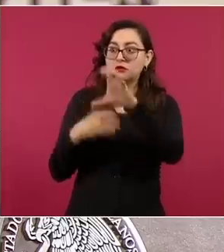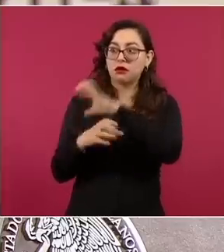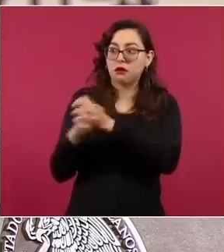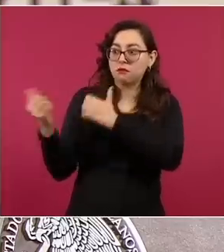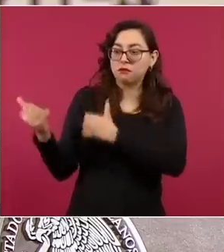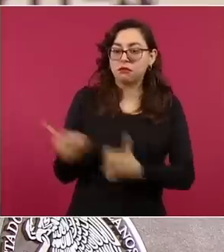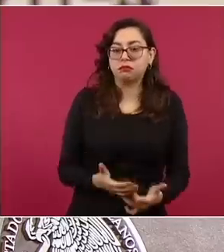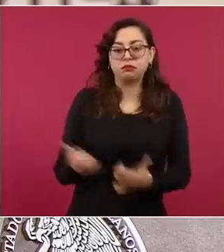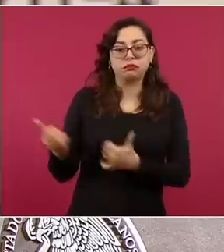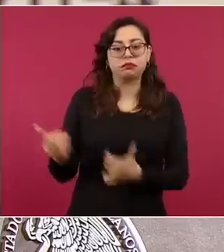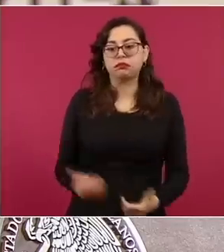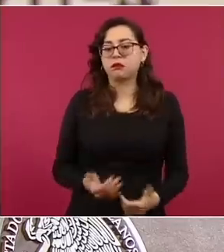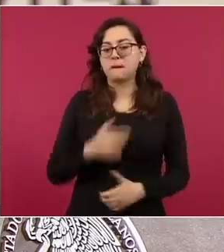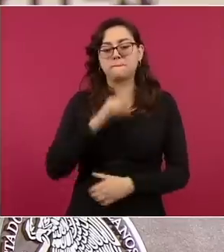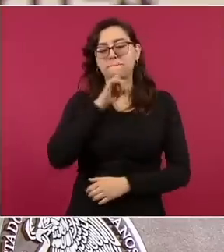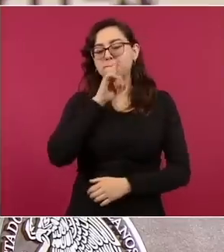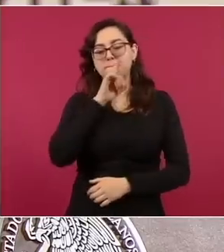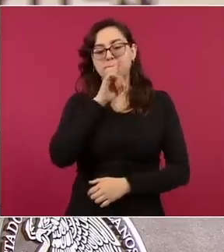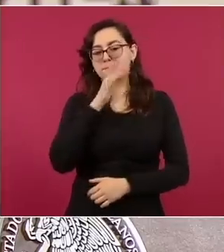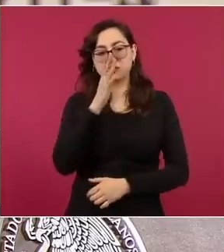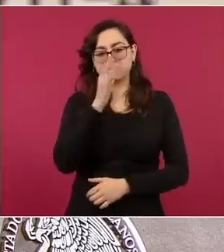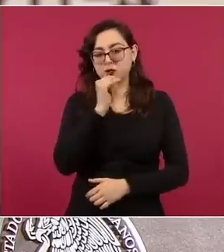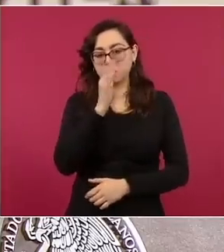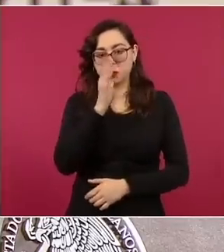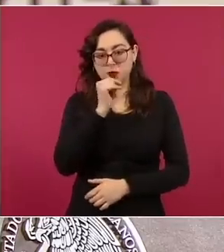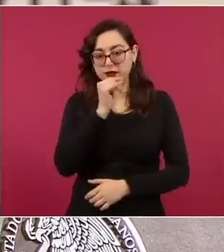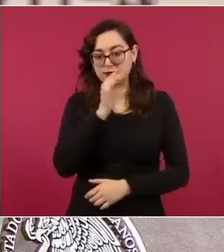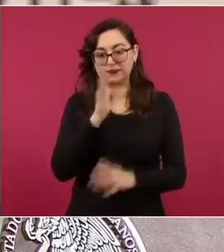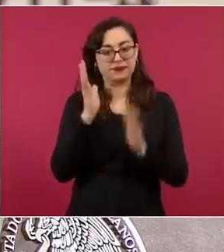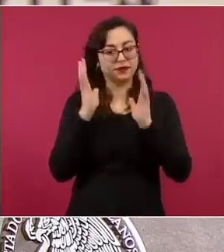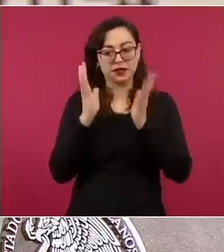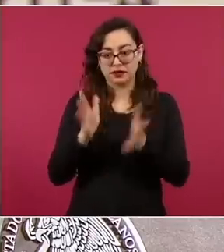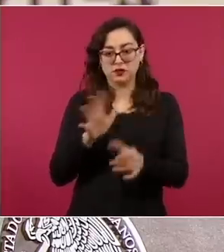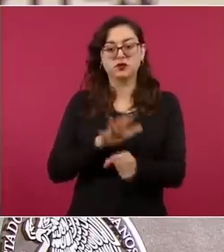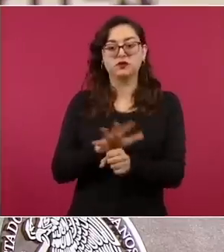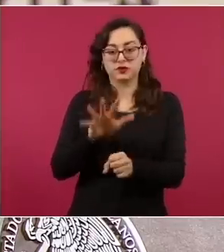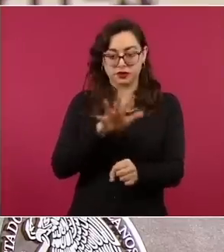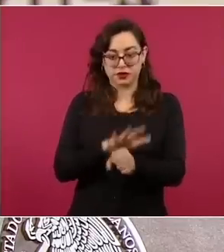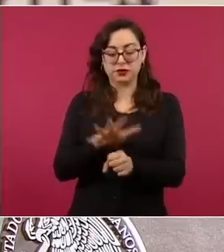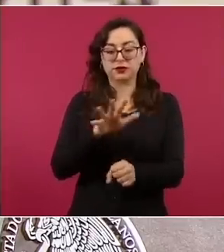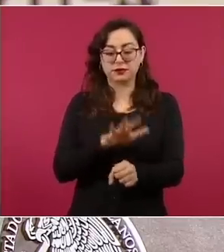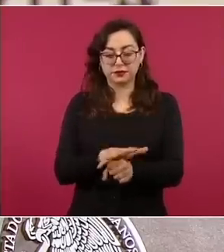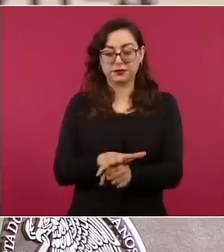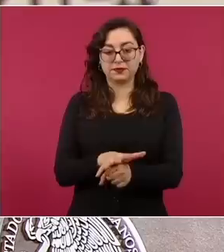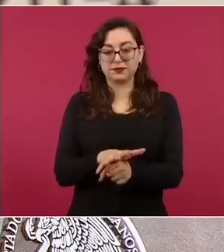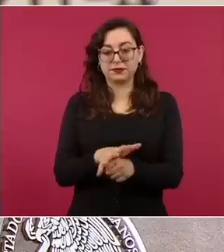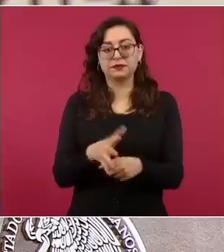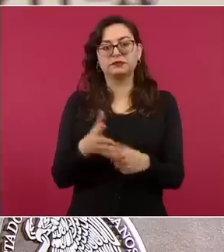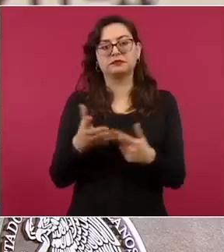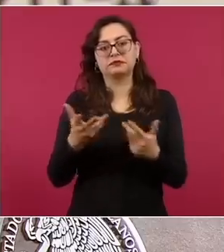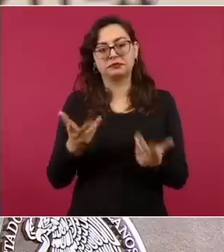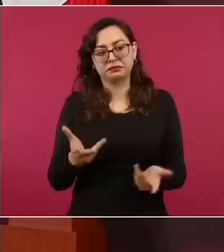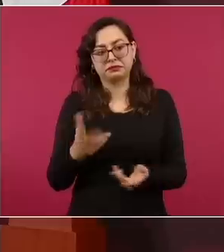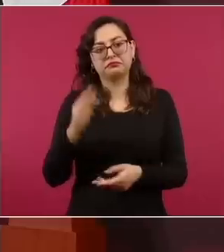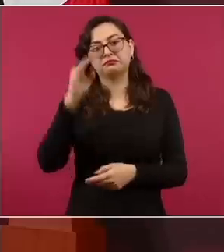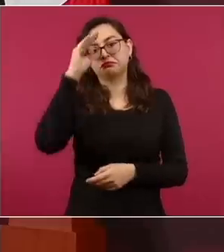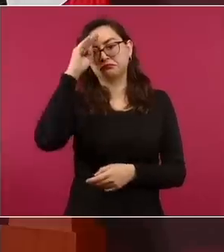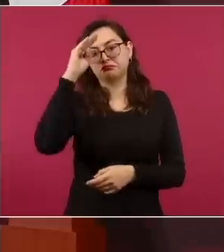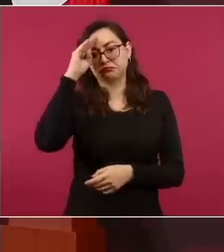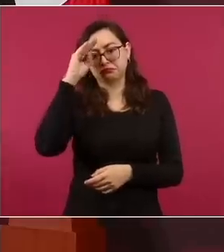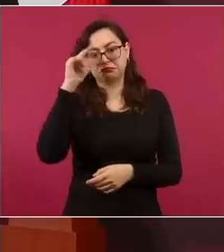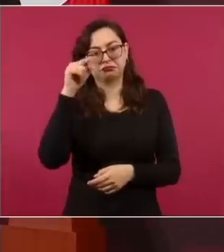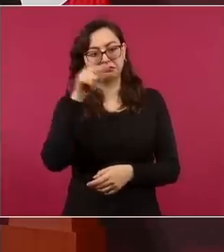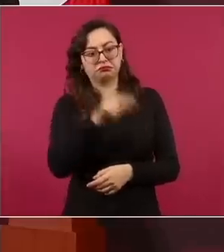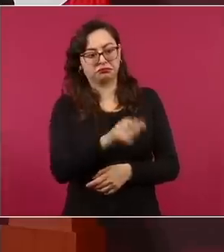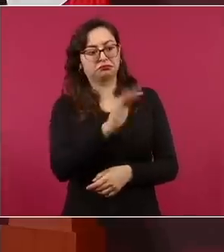el límite de la carga que tendrá que llevar. Pero estimamos, no tenemos cosas tan voluminosas, estimamos que sí